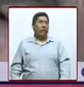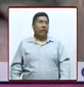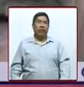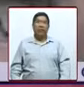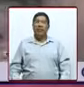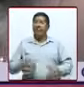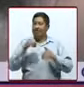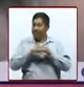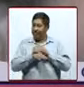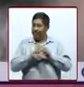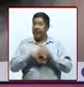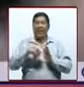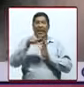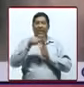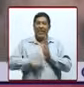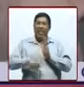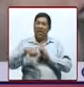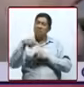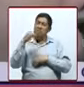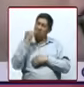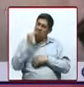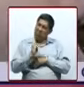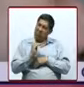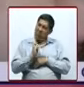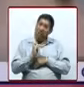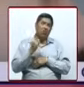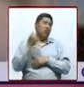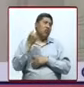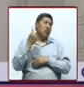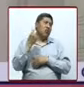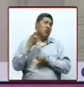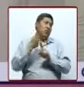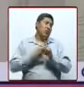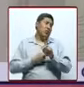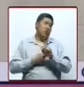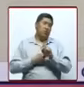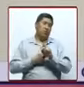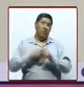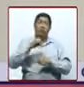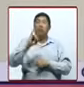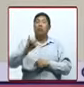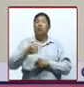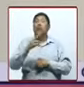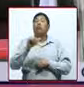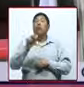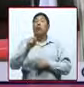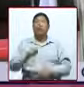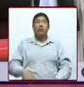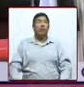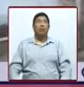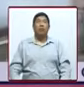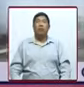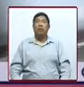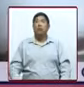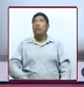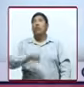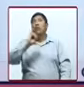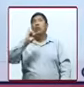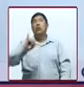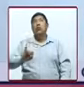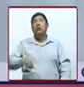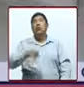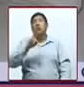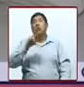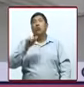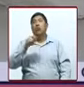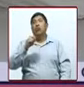Él entró a cirugía muy chiquito. Tenía 11 meses Juan Diego. Juan Diego va a